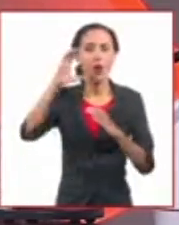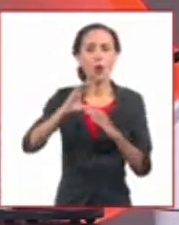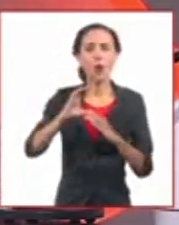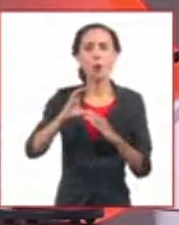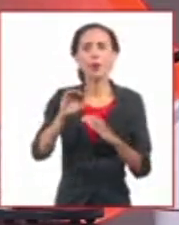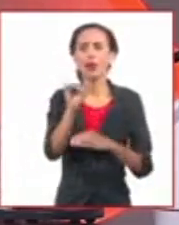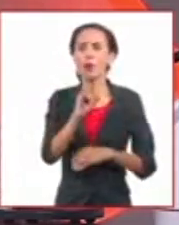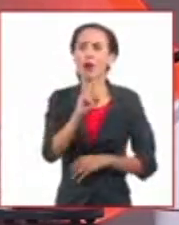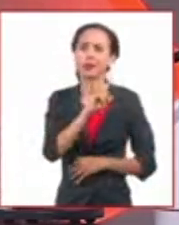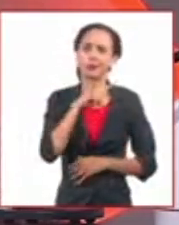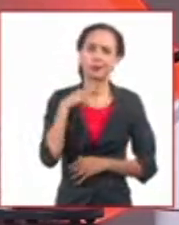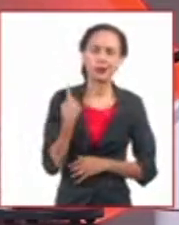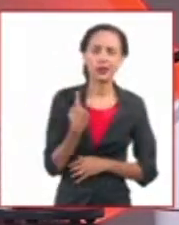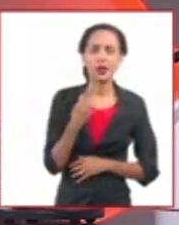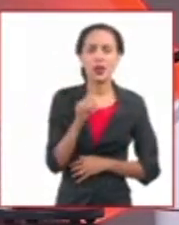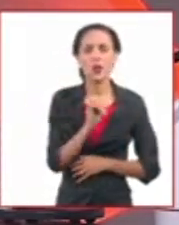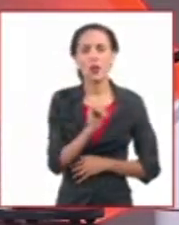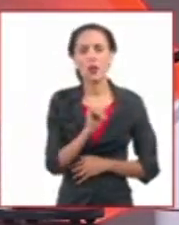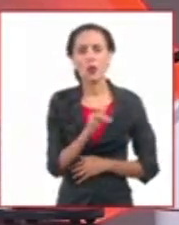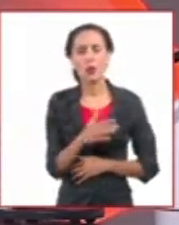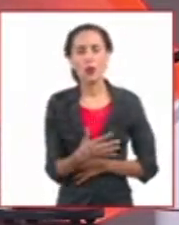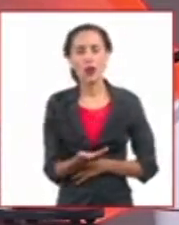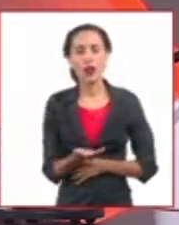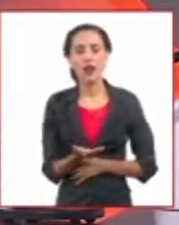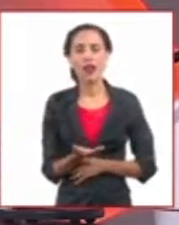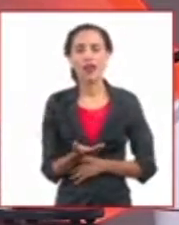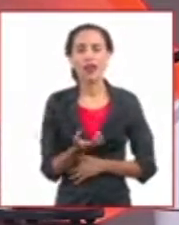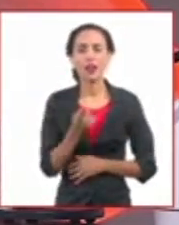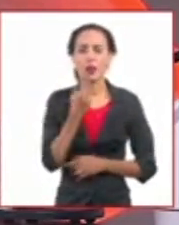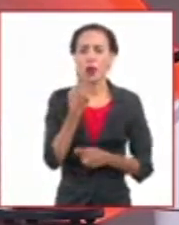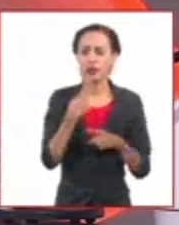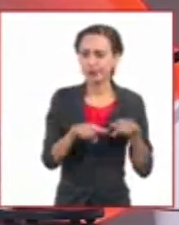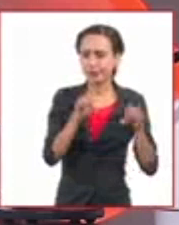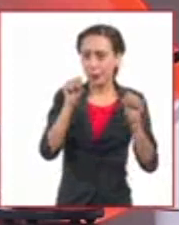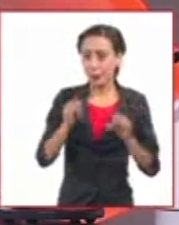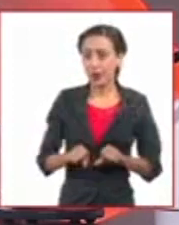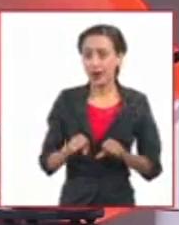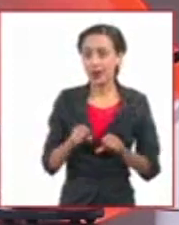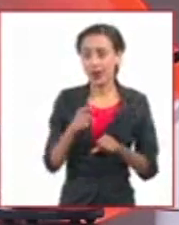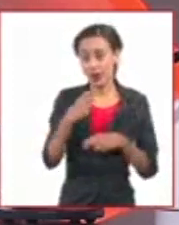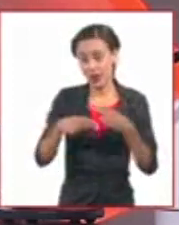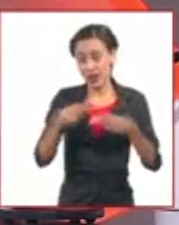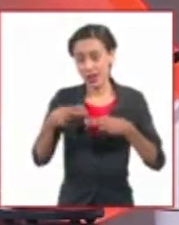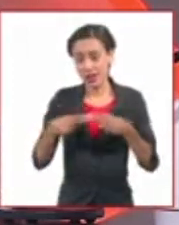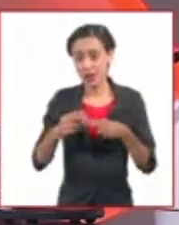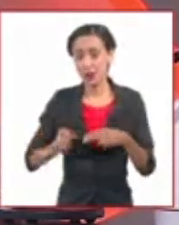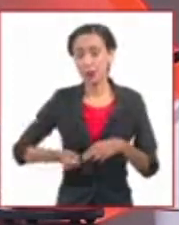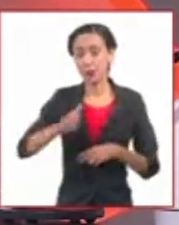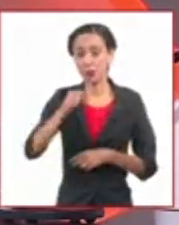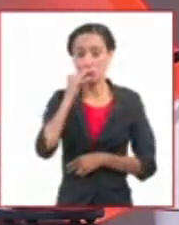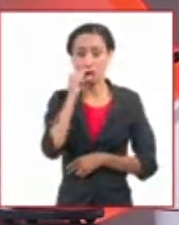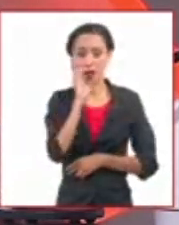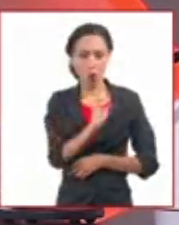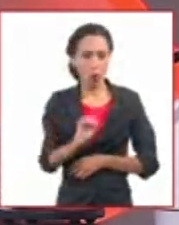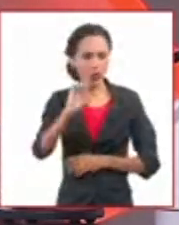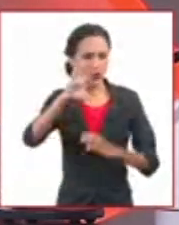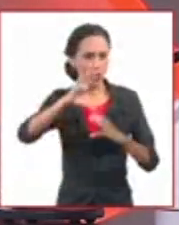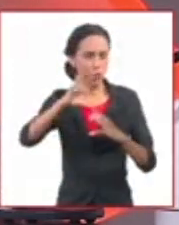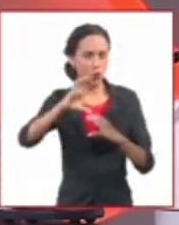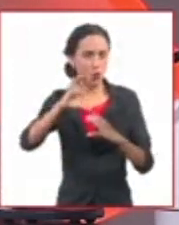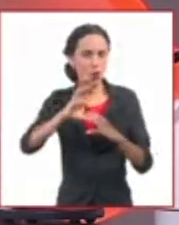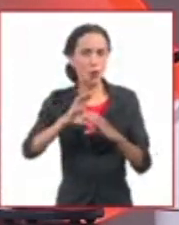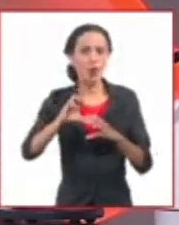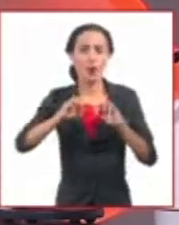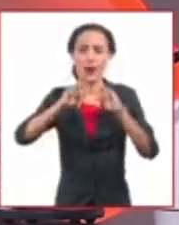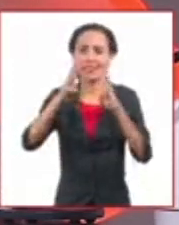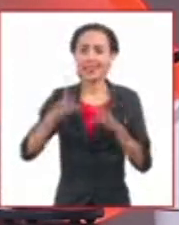también de los sinsabores que ha tenido la administración by day en la organización de esta cumbre de un tweet de